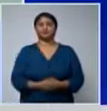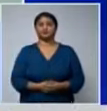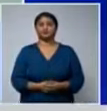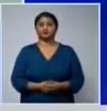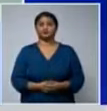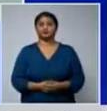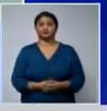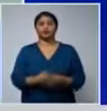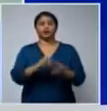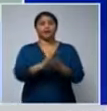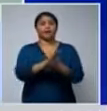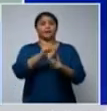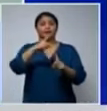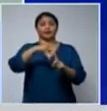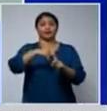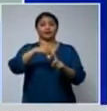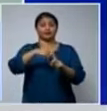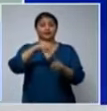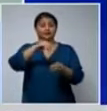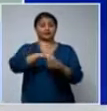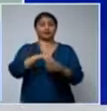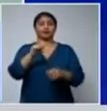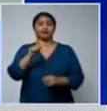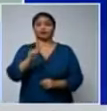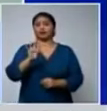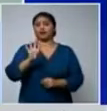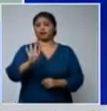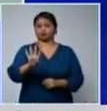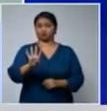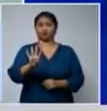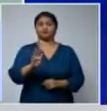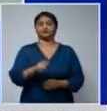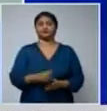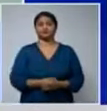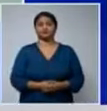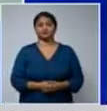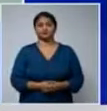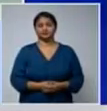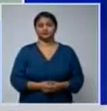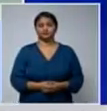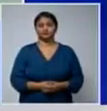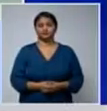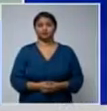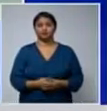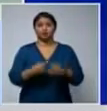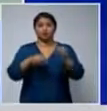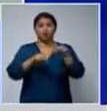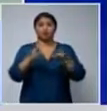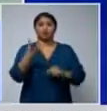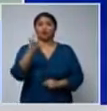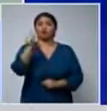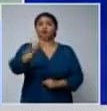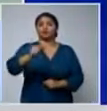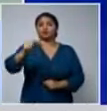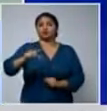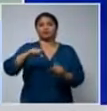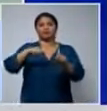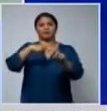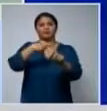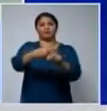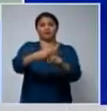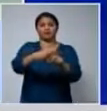Matanzas, 14 casos autóctonos ayer, pudiéramos decir que 4 más que la jornada anterior, aunque esta es una